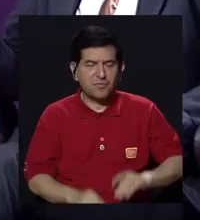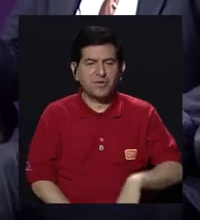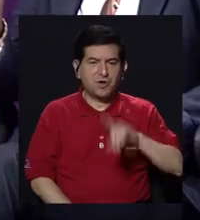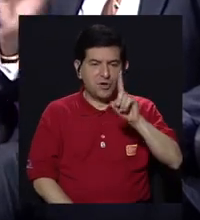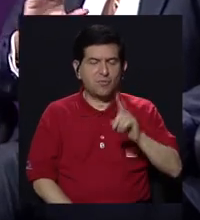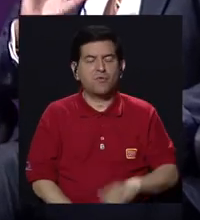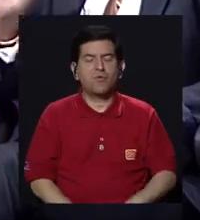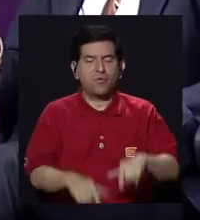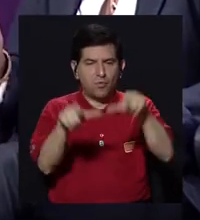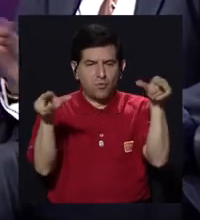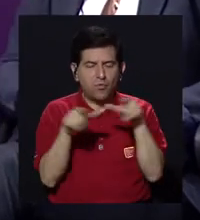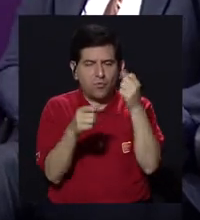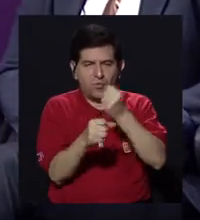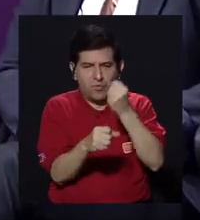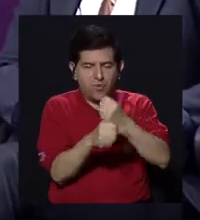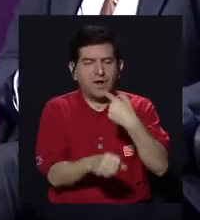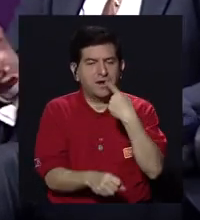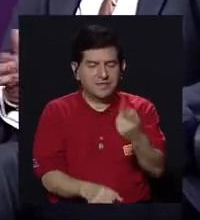que tenemos